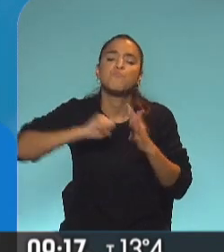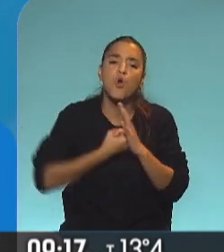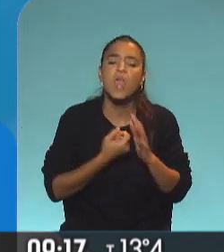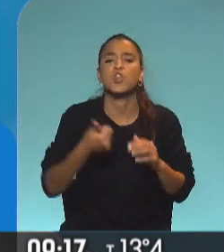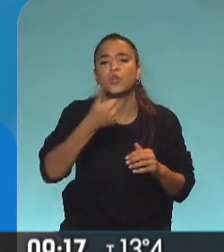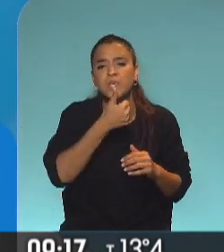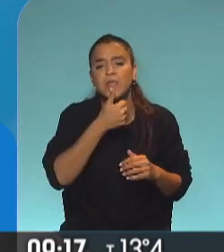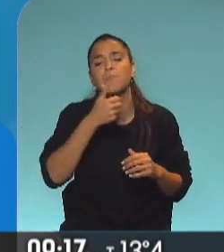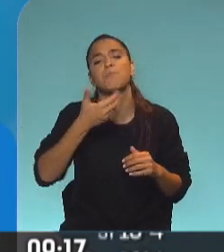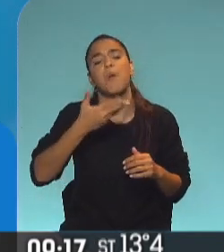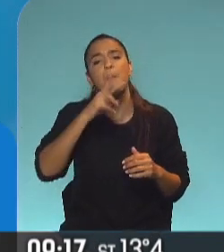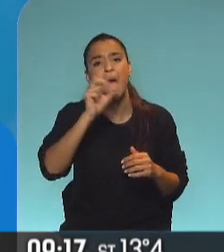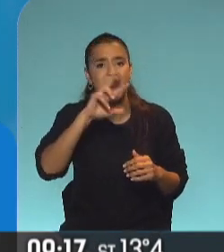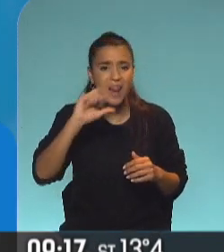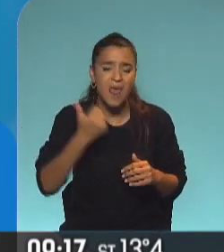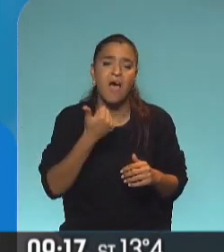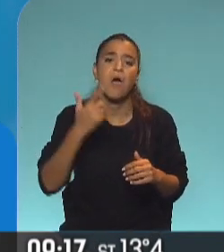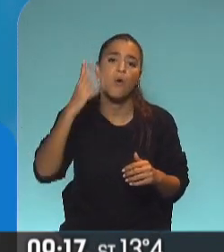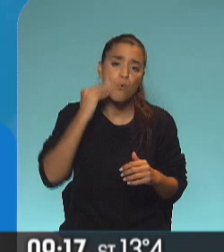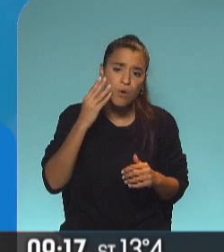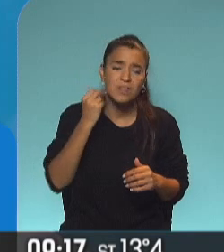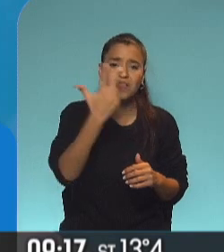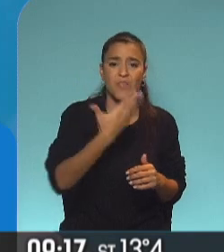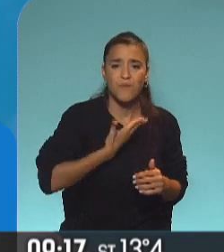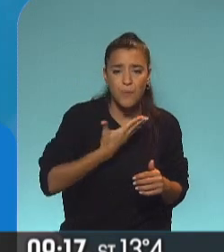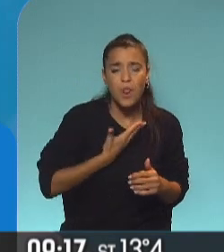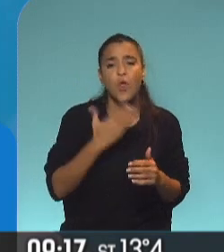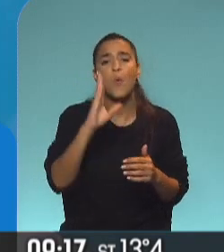Florencio Varela, Hurlingham, 3 de Febrero, Almirante Brown,